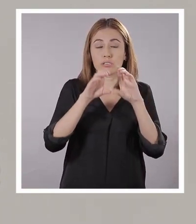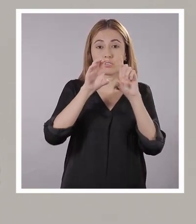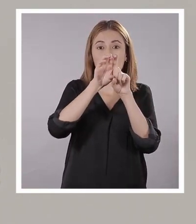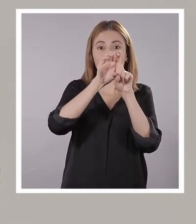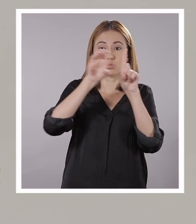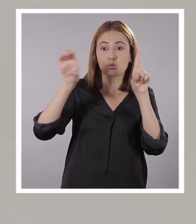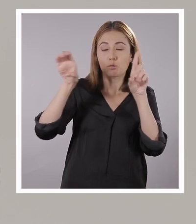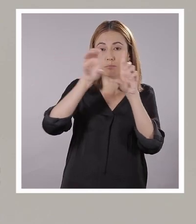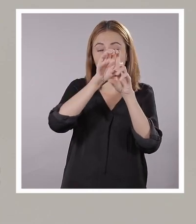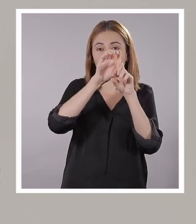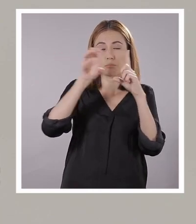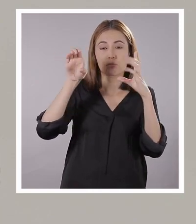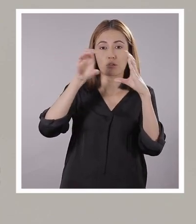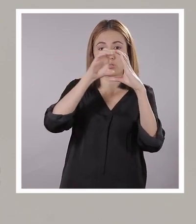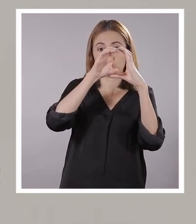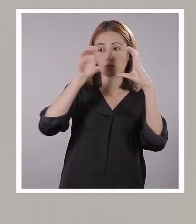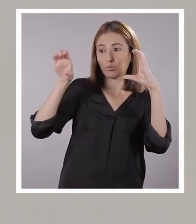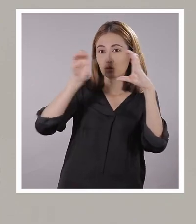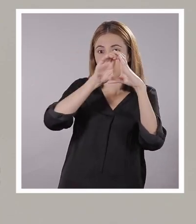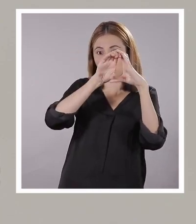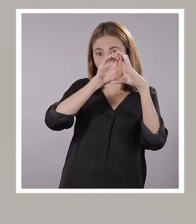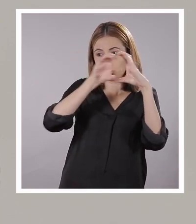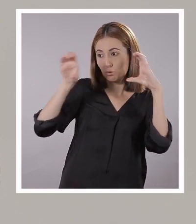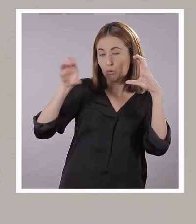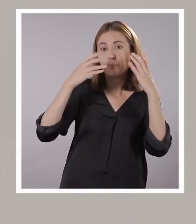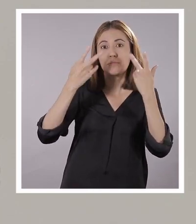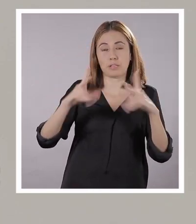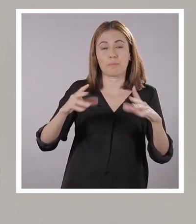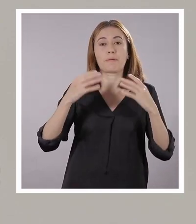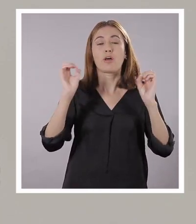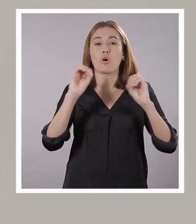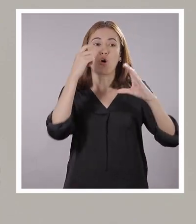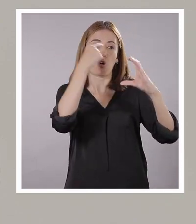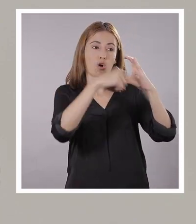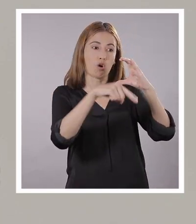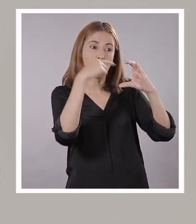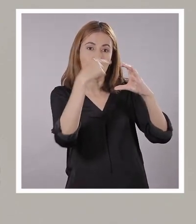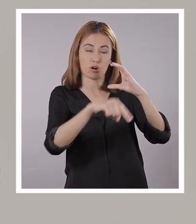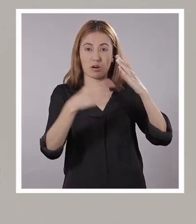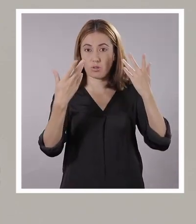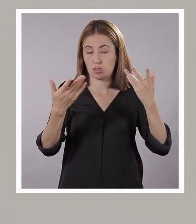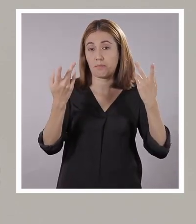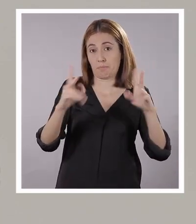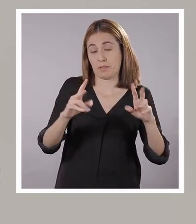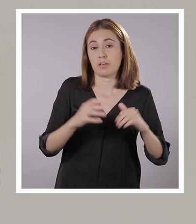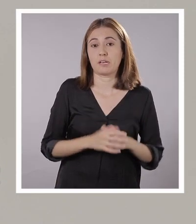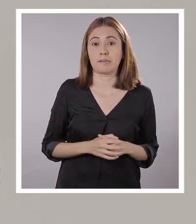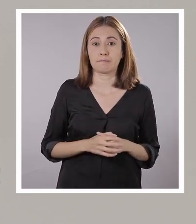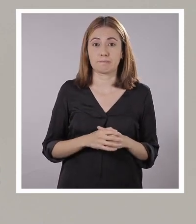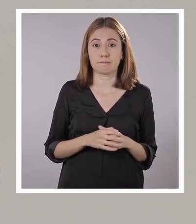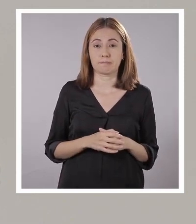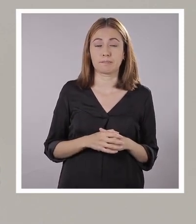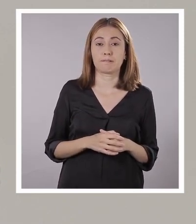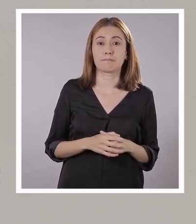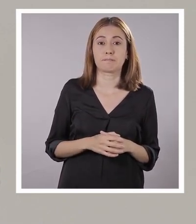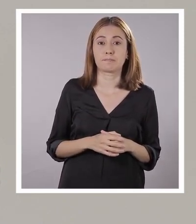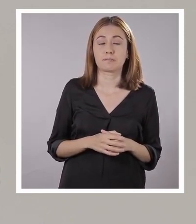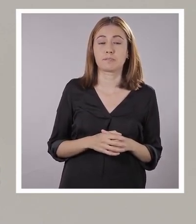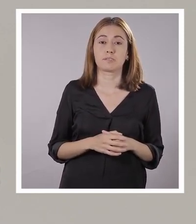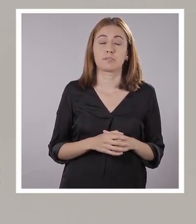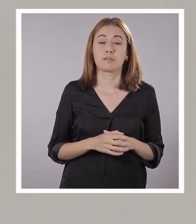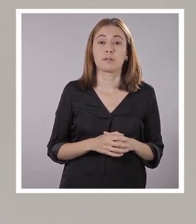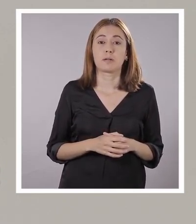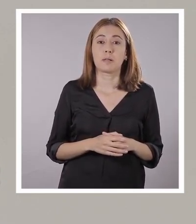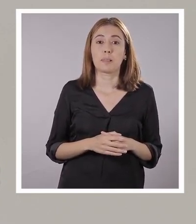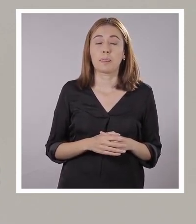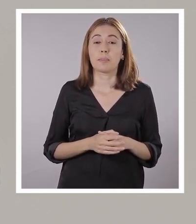mail, vía correo también tienen algunos, también tienen esta forma de comunicarse vía correo ahora. Profe, ahora no hay pretexto para aprender.